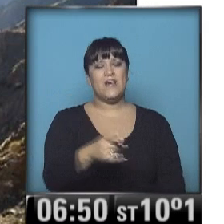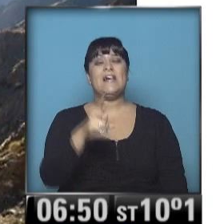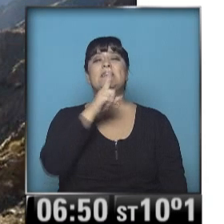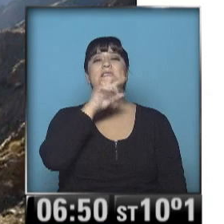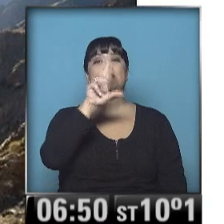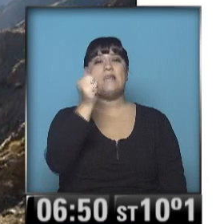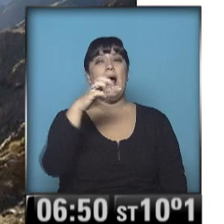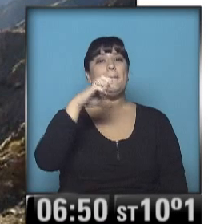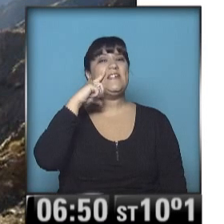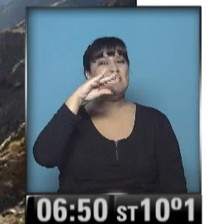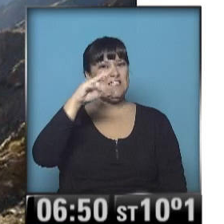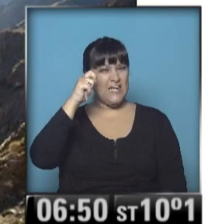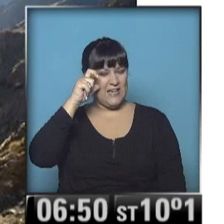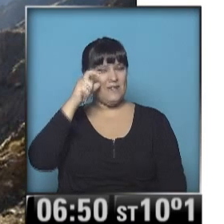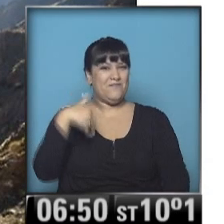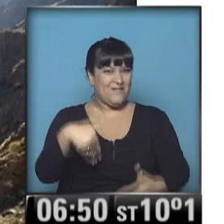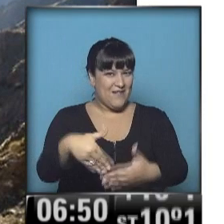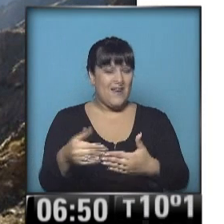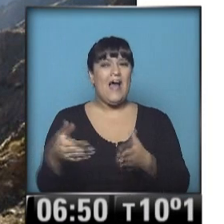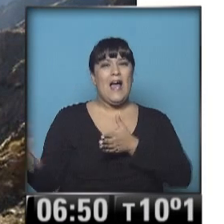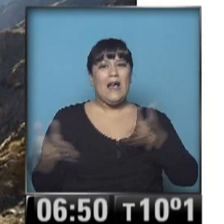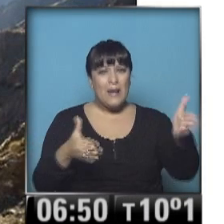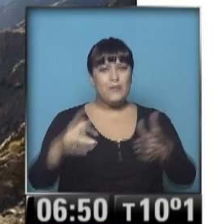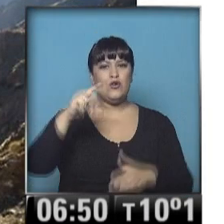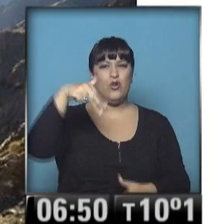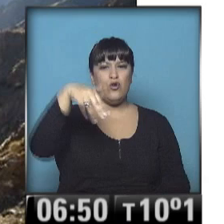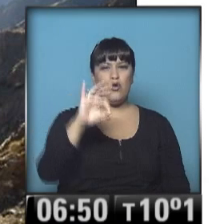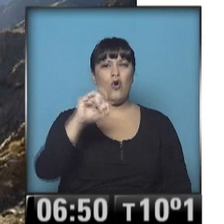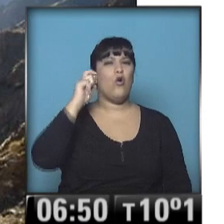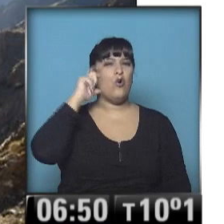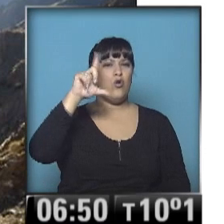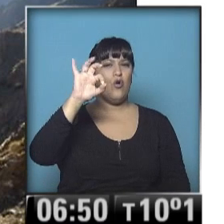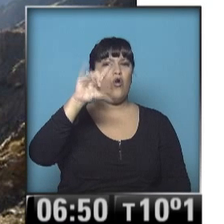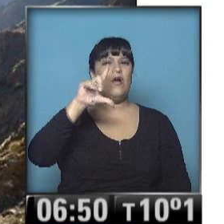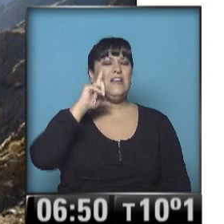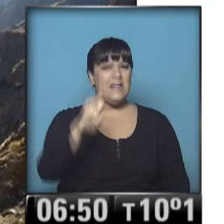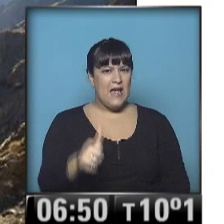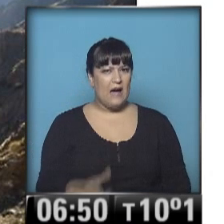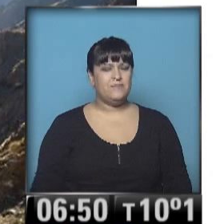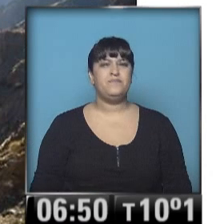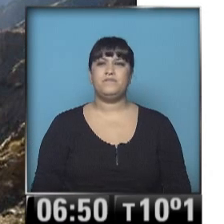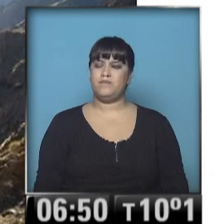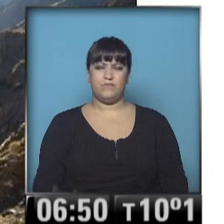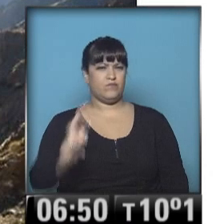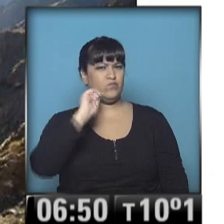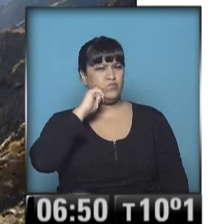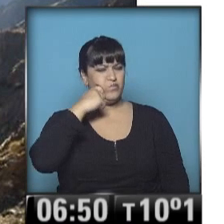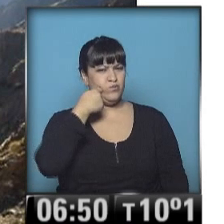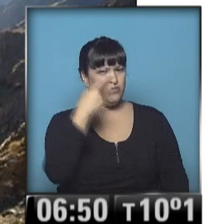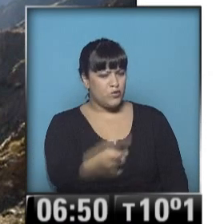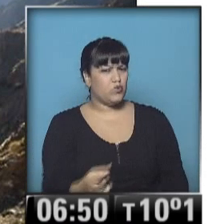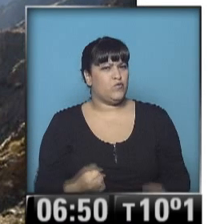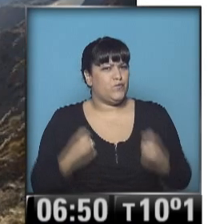Trapiche, imperdible. Es el camino de Nogolí a Salto Grande pasando por la cima de la sierra. ¡Qué lindo! Mira, qué lindo, qué